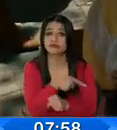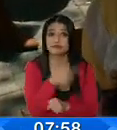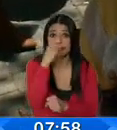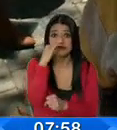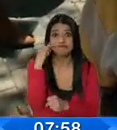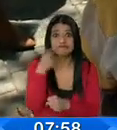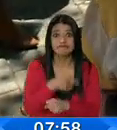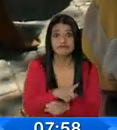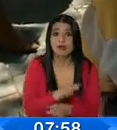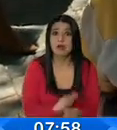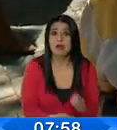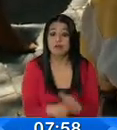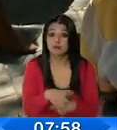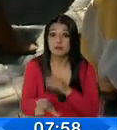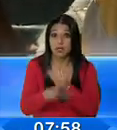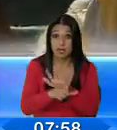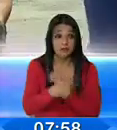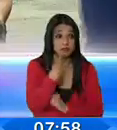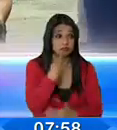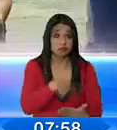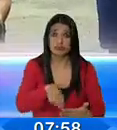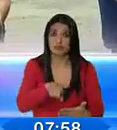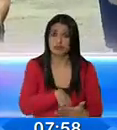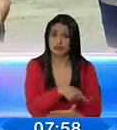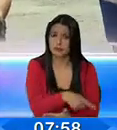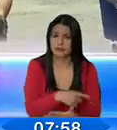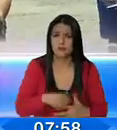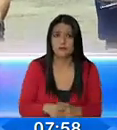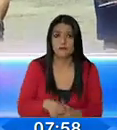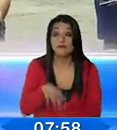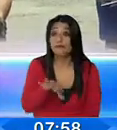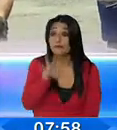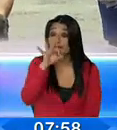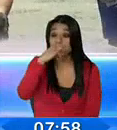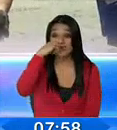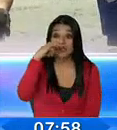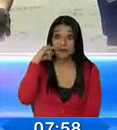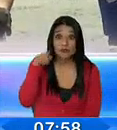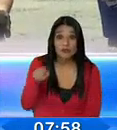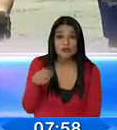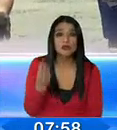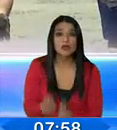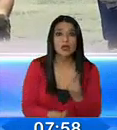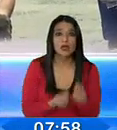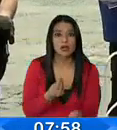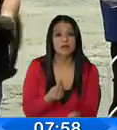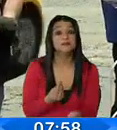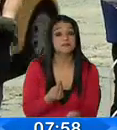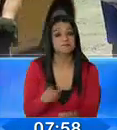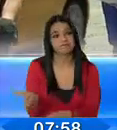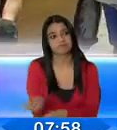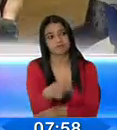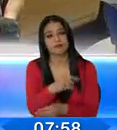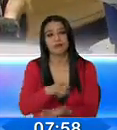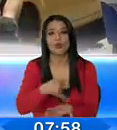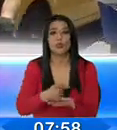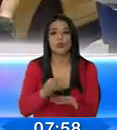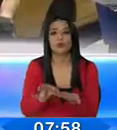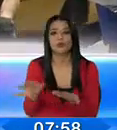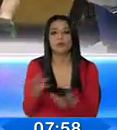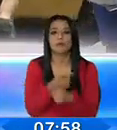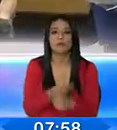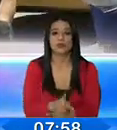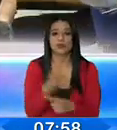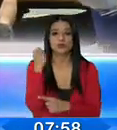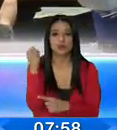pequeños, a pesar que la ley lo prohíbe. Cuando encontramos los niños en esas inspecciones, lo que hacemos es derivar a la Junta Cantonal de Protección de